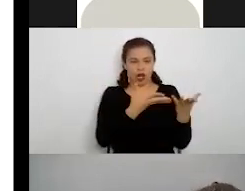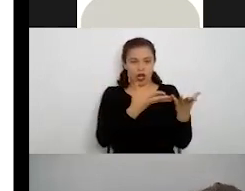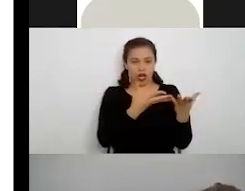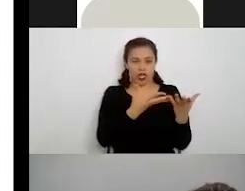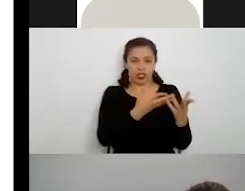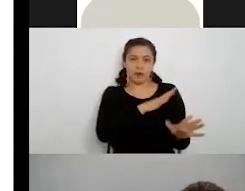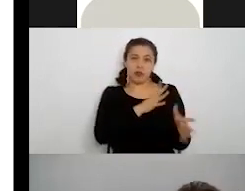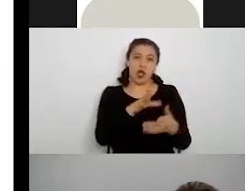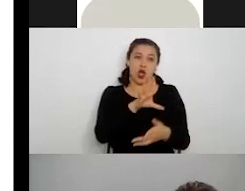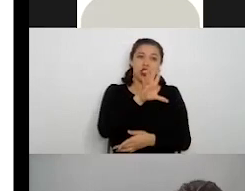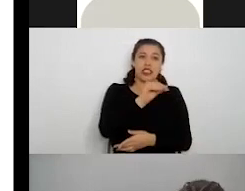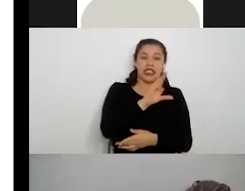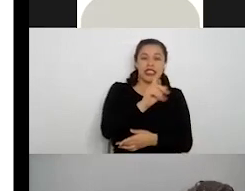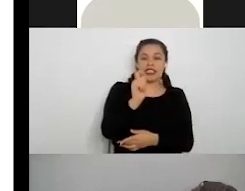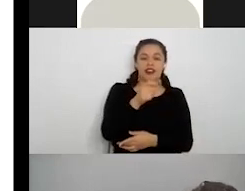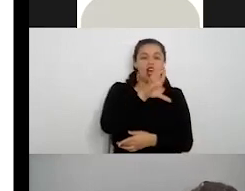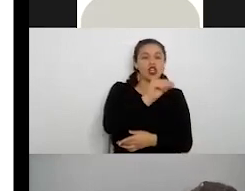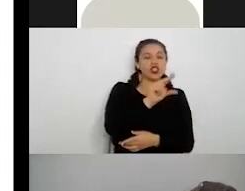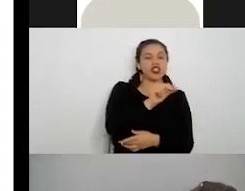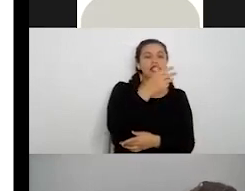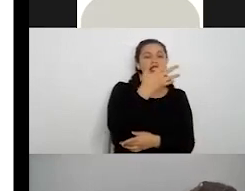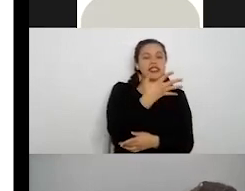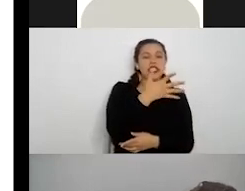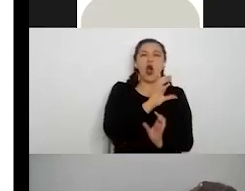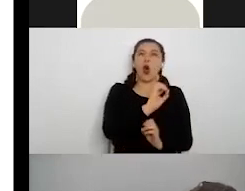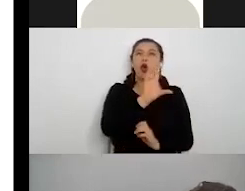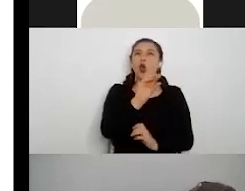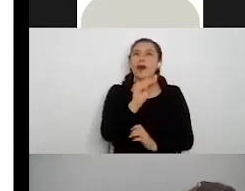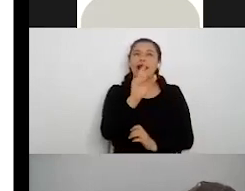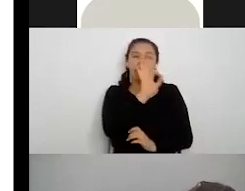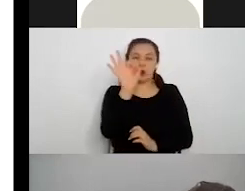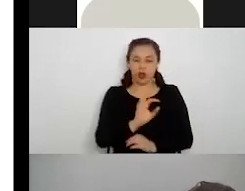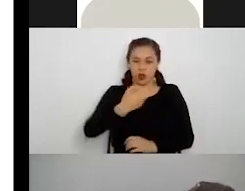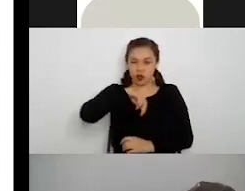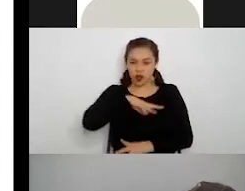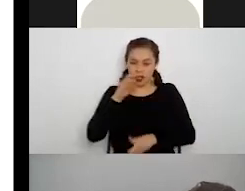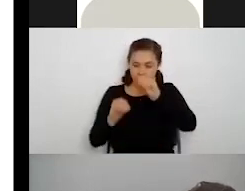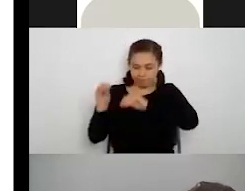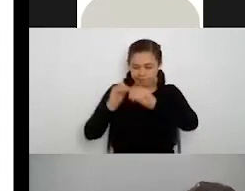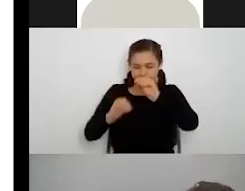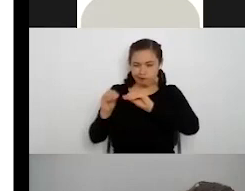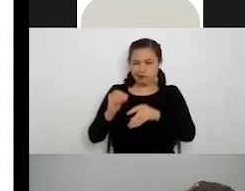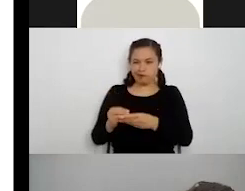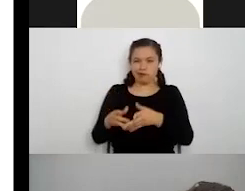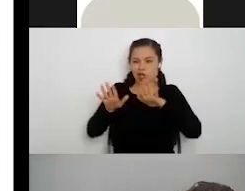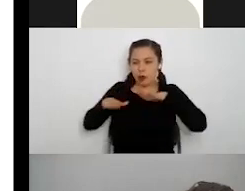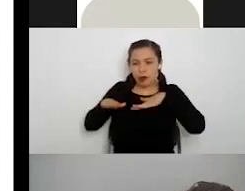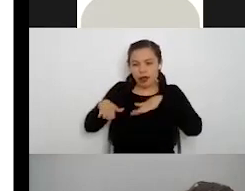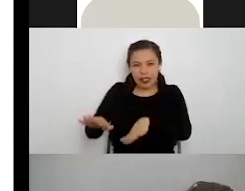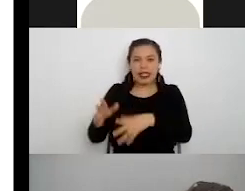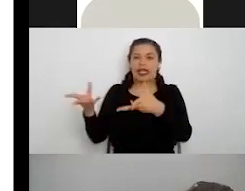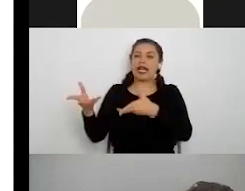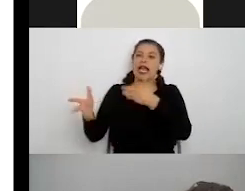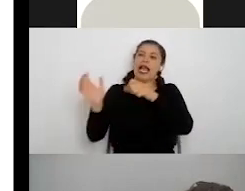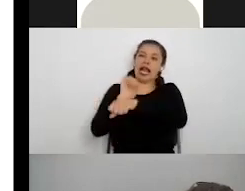o 90% son manufacturas, es decir, estamos integrados. El ejemplo más claro es a las armadoras